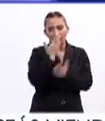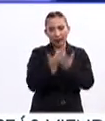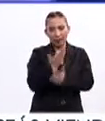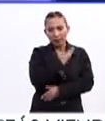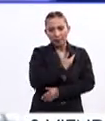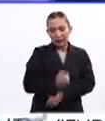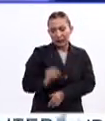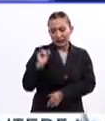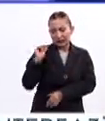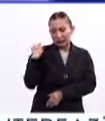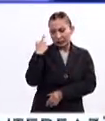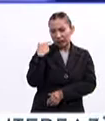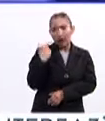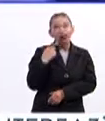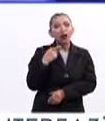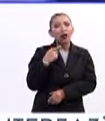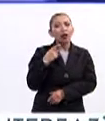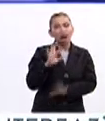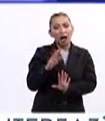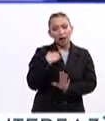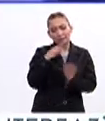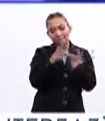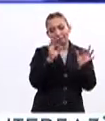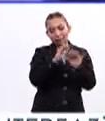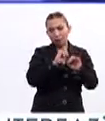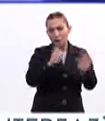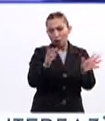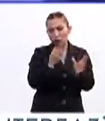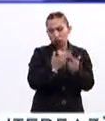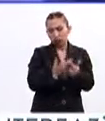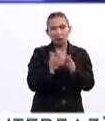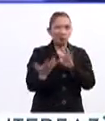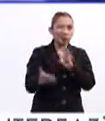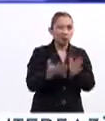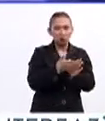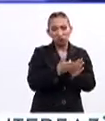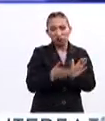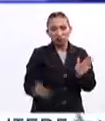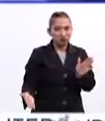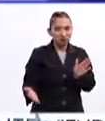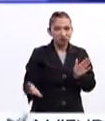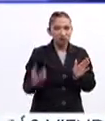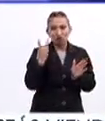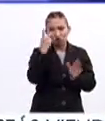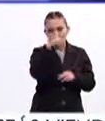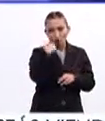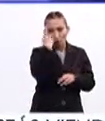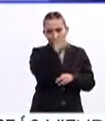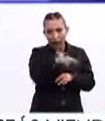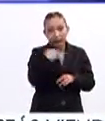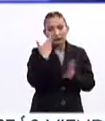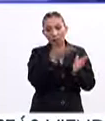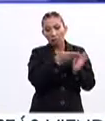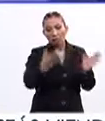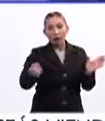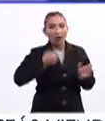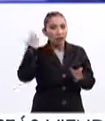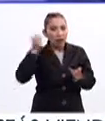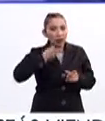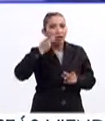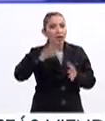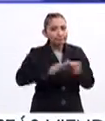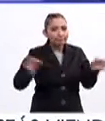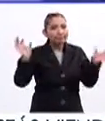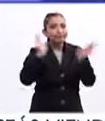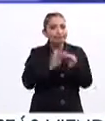Cristina, es apenas unas horas donde se delineó de forma abundante, aproximadamente 2 horas, la que duró toda esta conferencia,